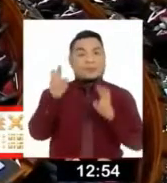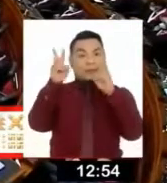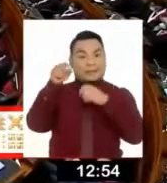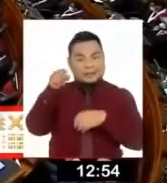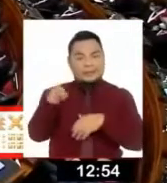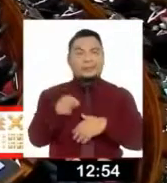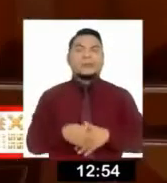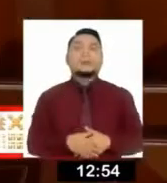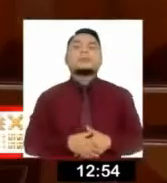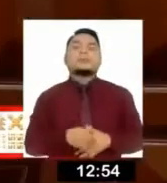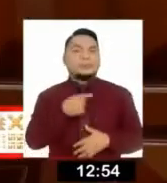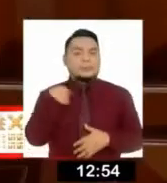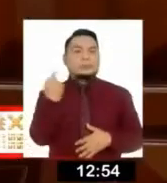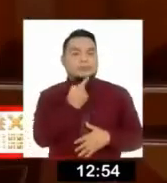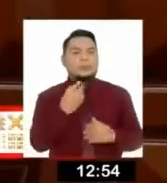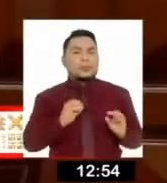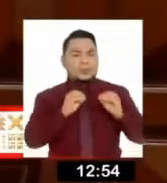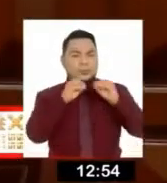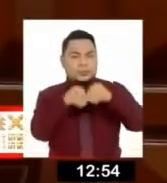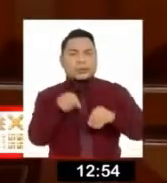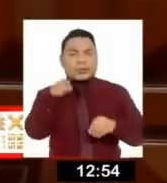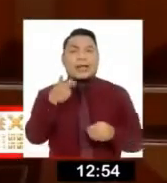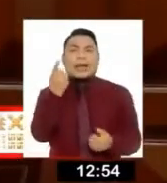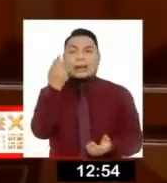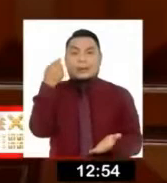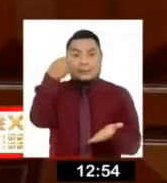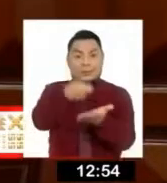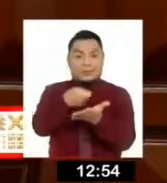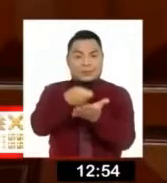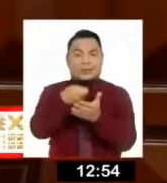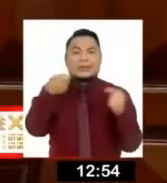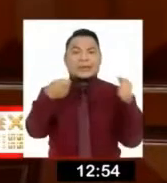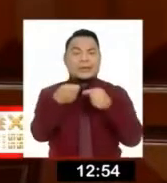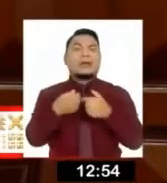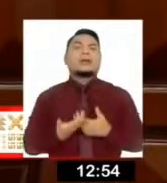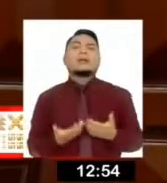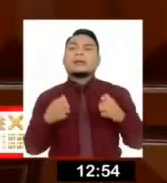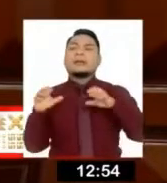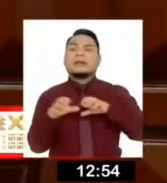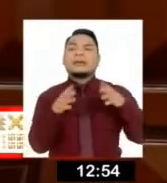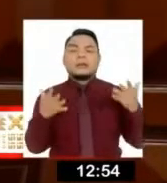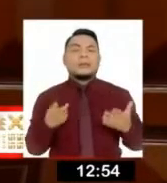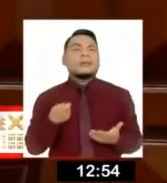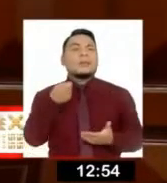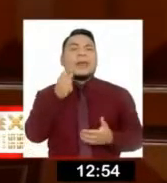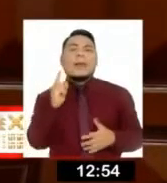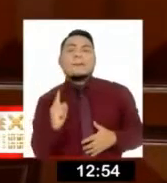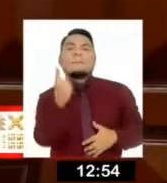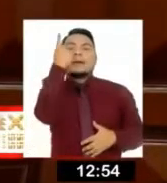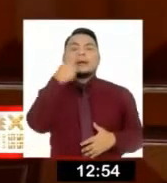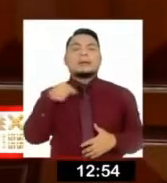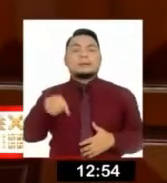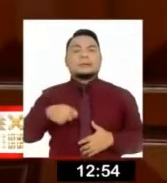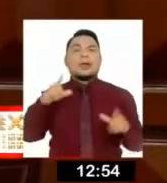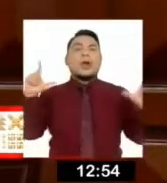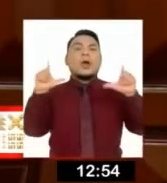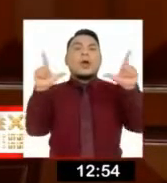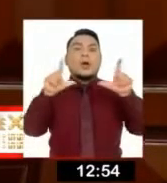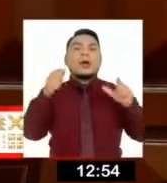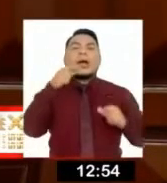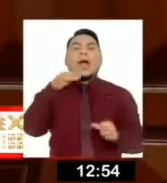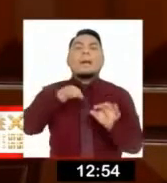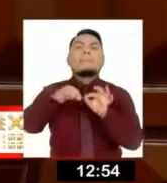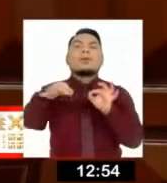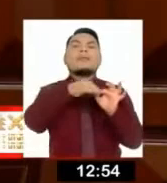sentido, estableceremos que este gasto se realizará dando prioridad a los medios de provincias y